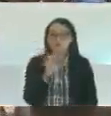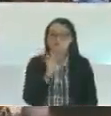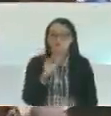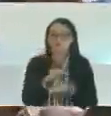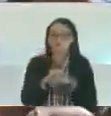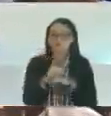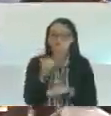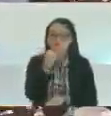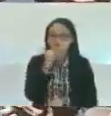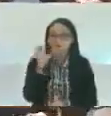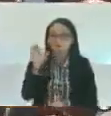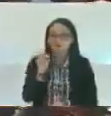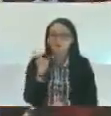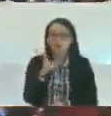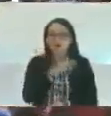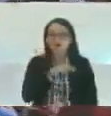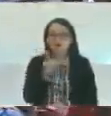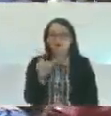rectifico.